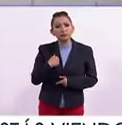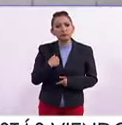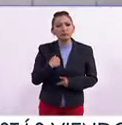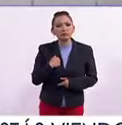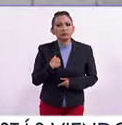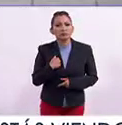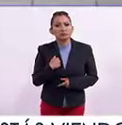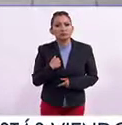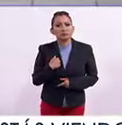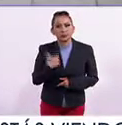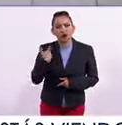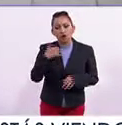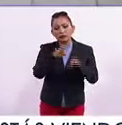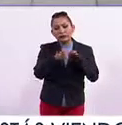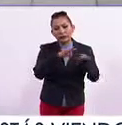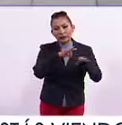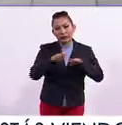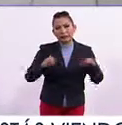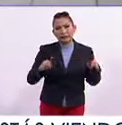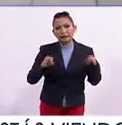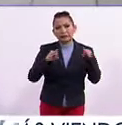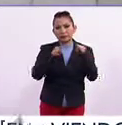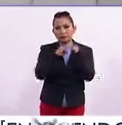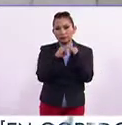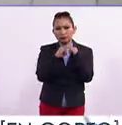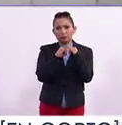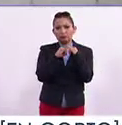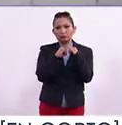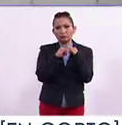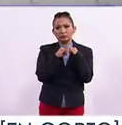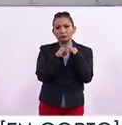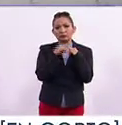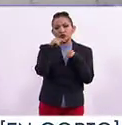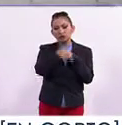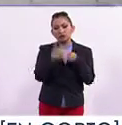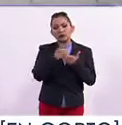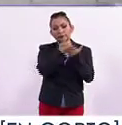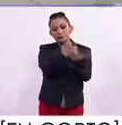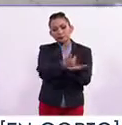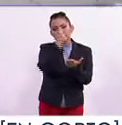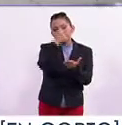trabajé en el instituto como ayudante investigador y